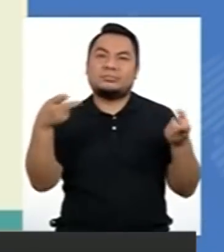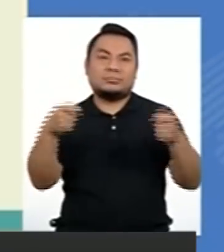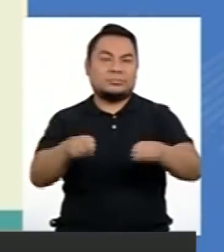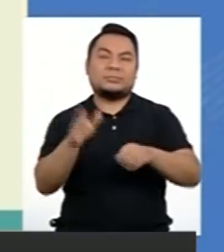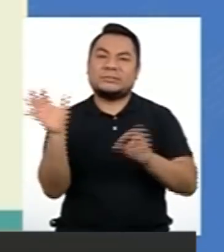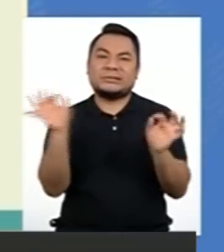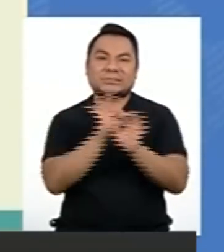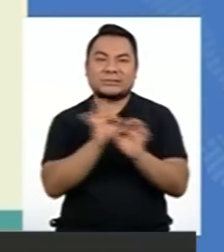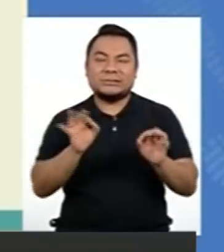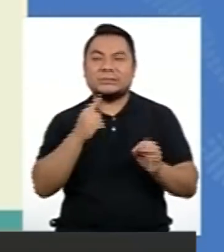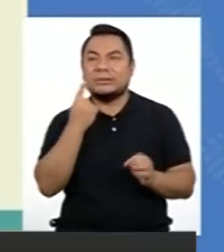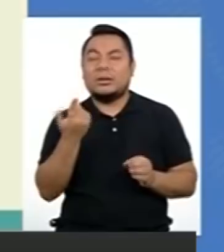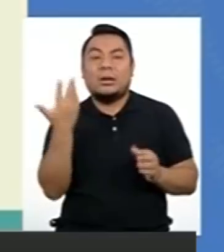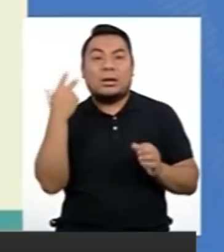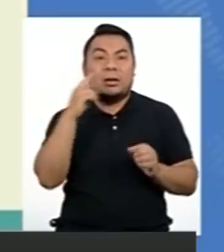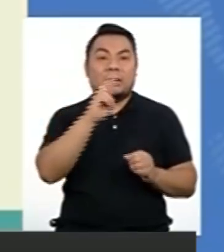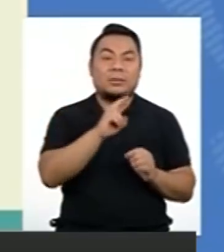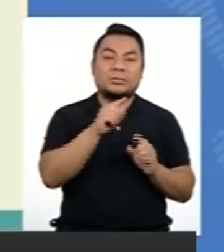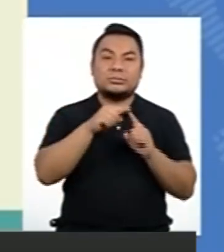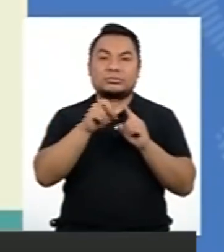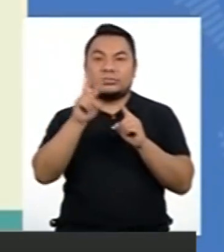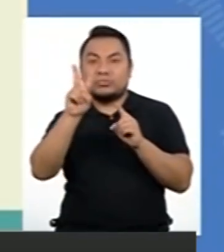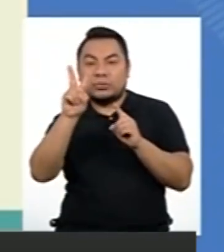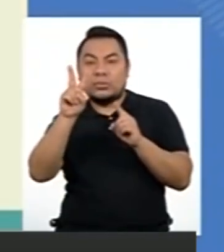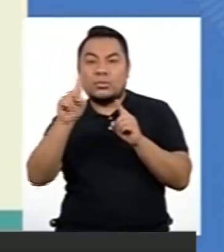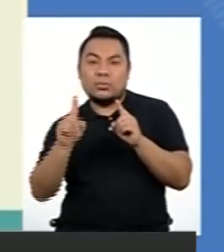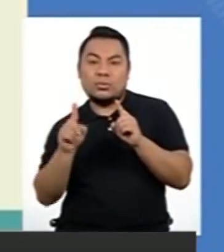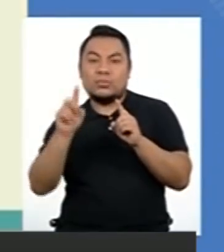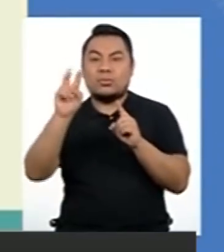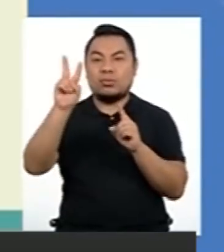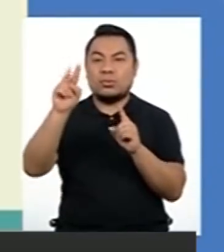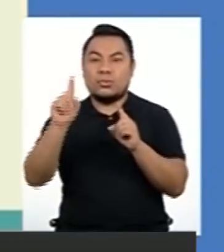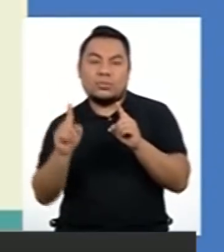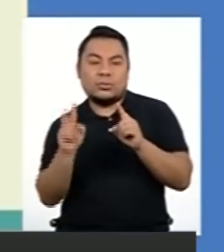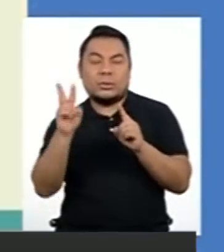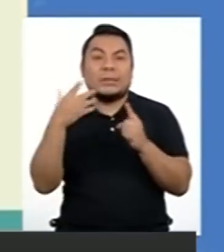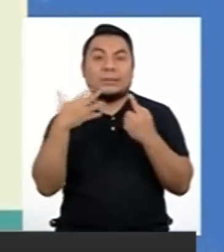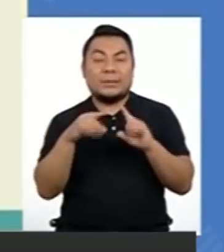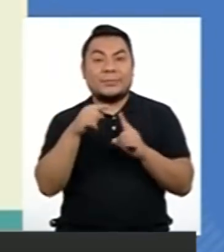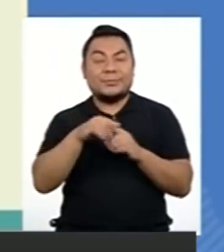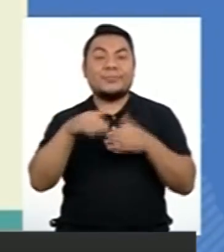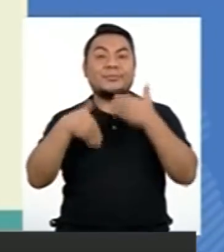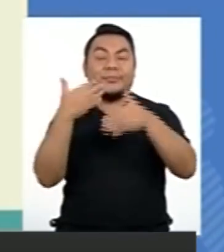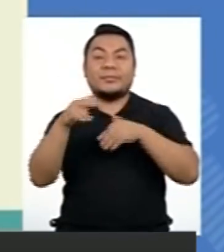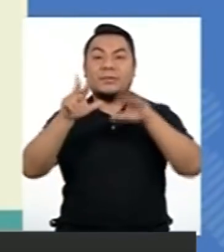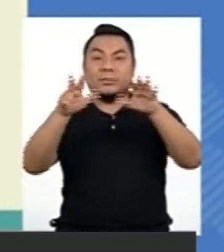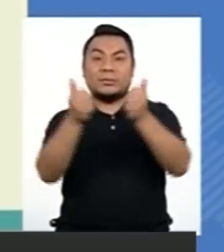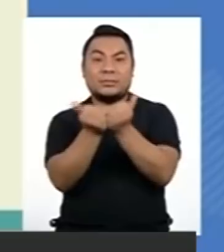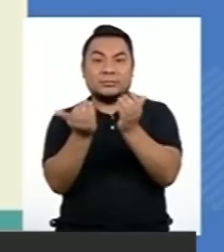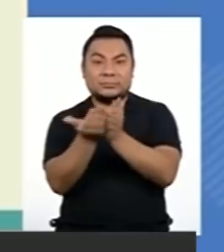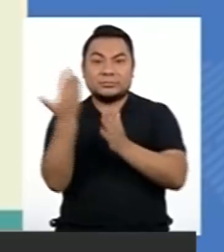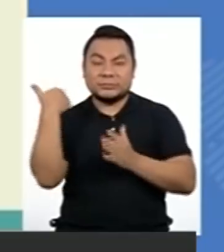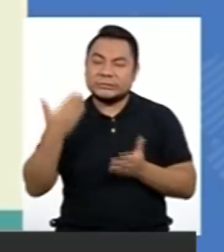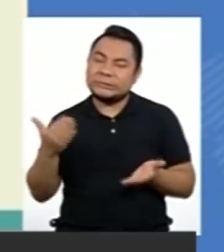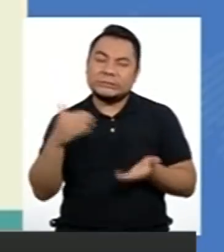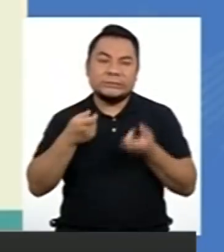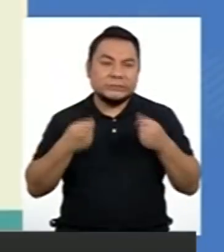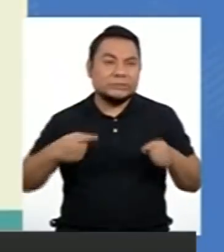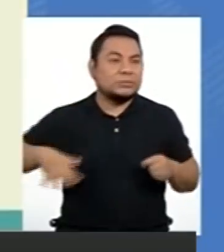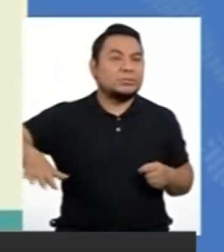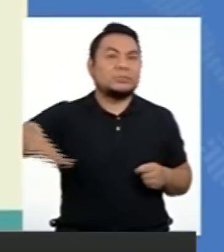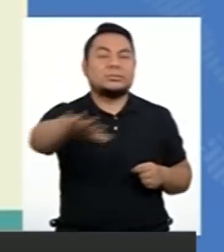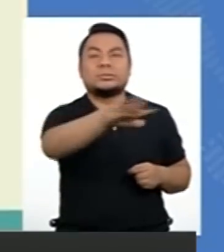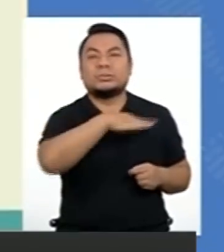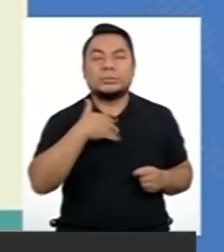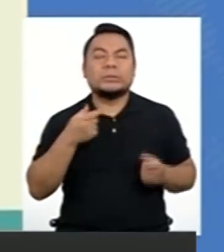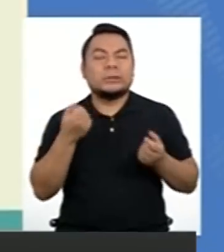de 2 a 2.3, 2.4, y luego a partir ya del 8 de abril, un nuevo esfuerzo nacional